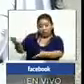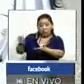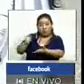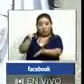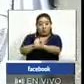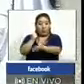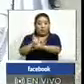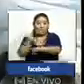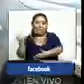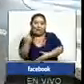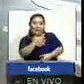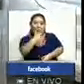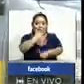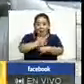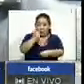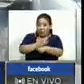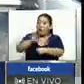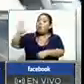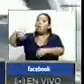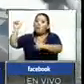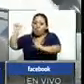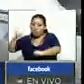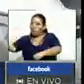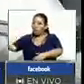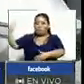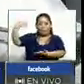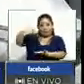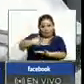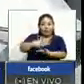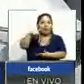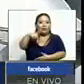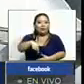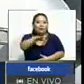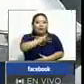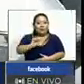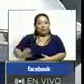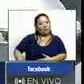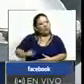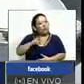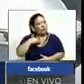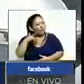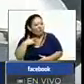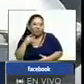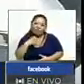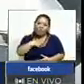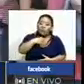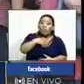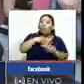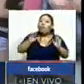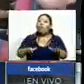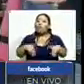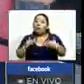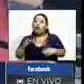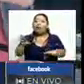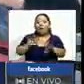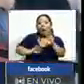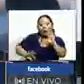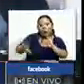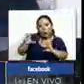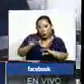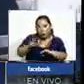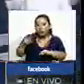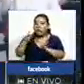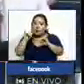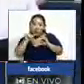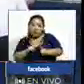a ciudadanos guatemaltecos para entrar al país. Medida que generó molestias en las personas, pues algunos regresaron, otros